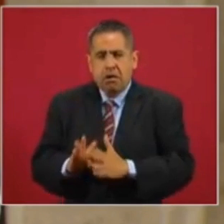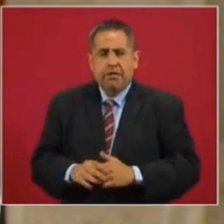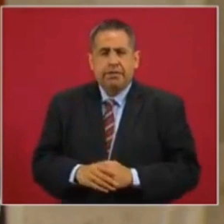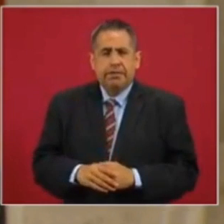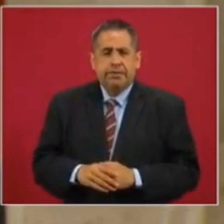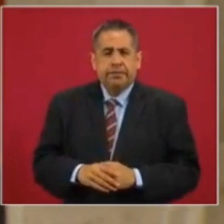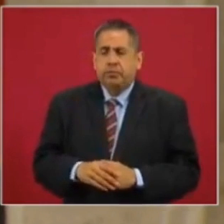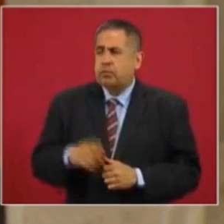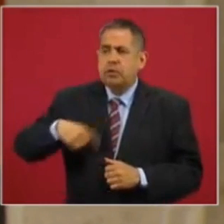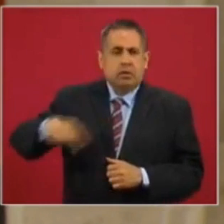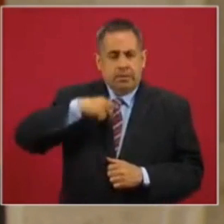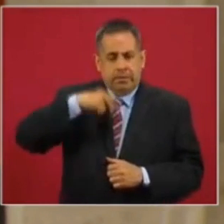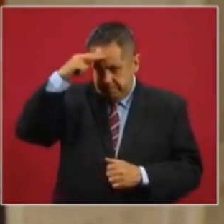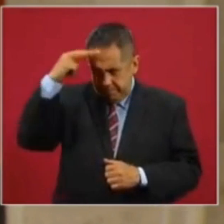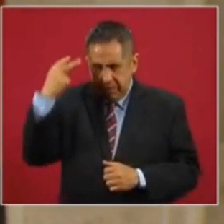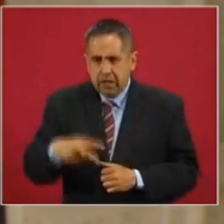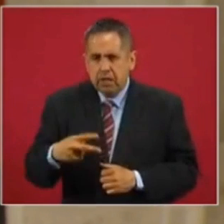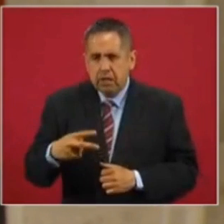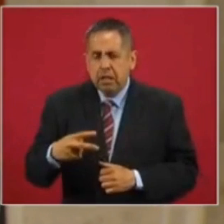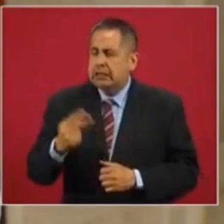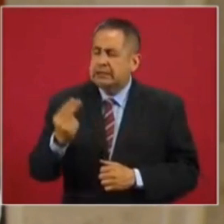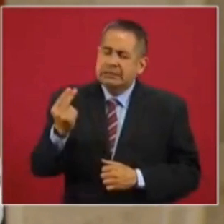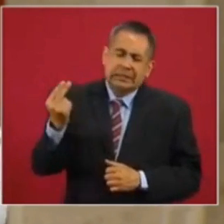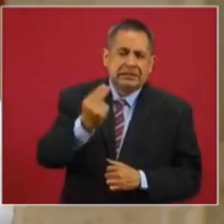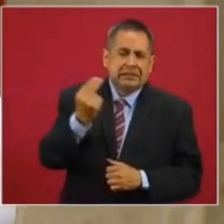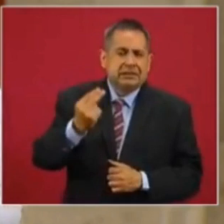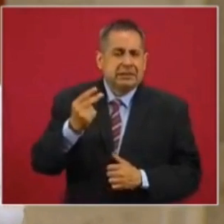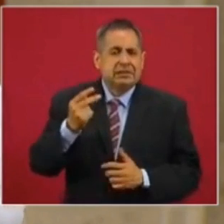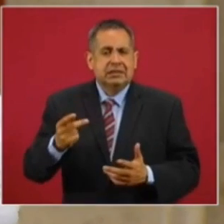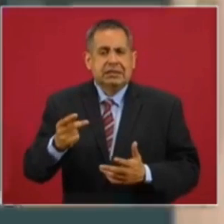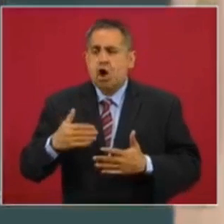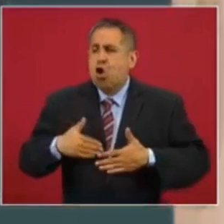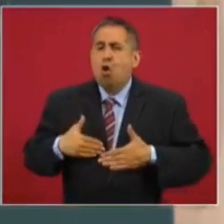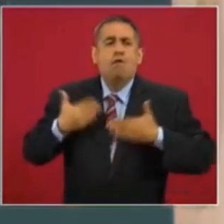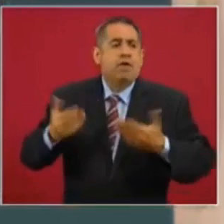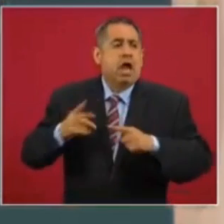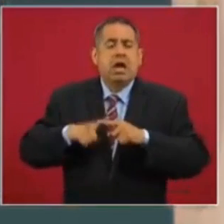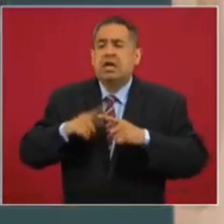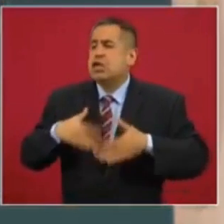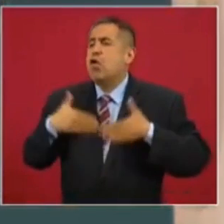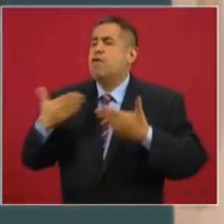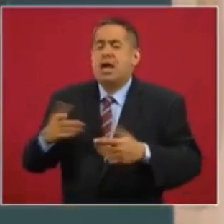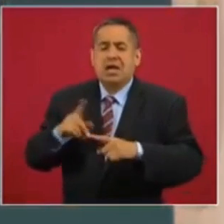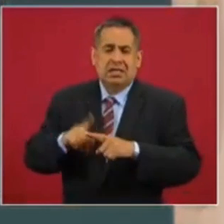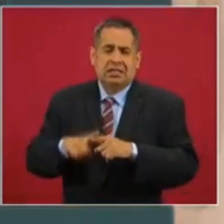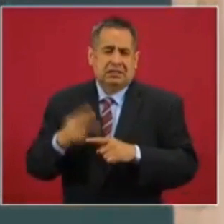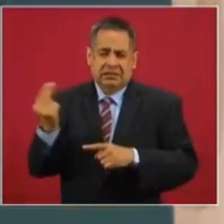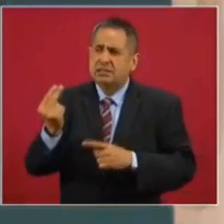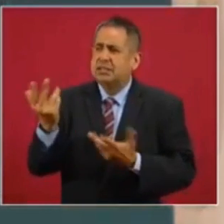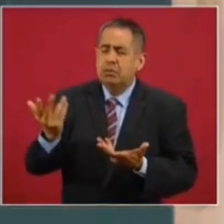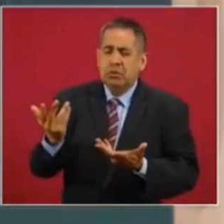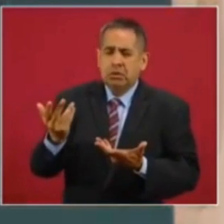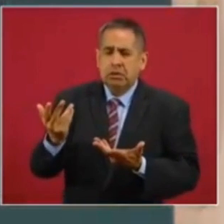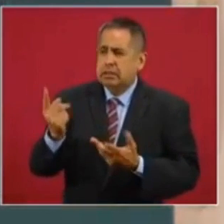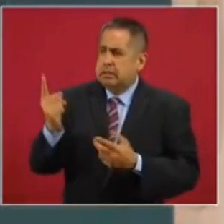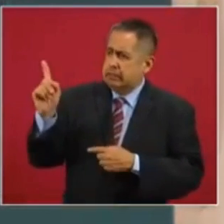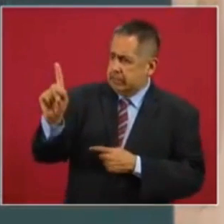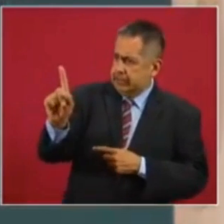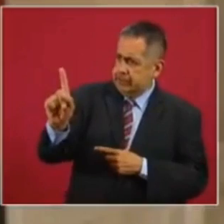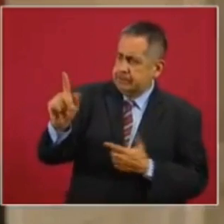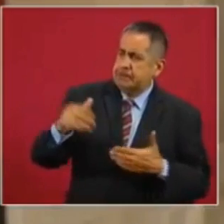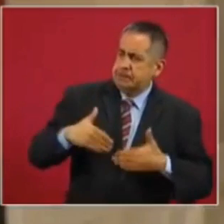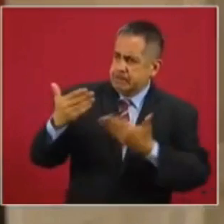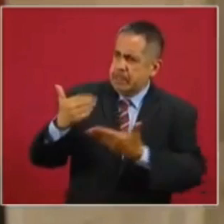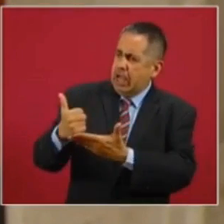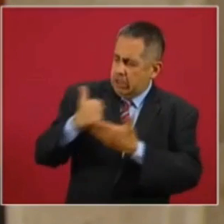que los mexicanos necesitamos confiar en alguien necesitamos tener a alguien que nos